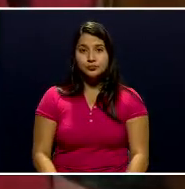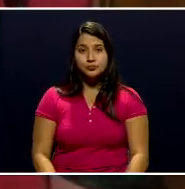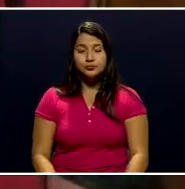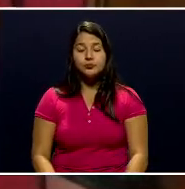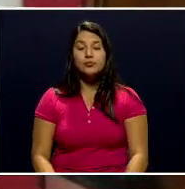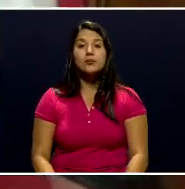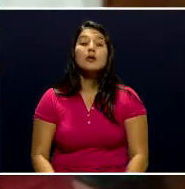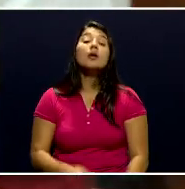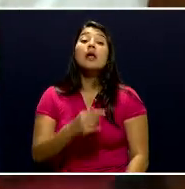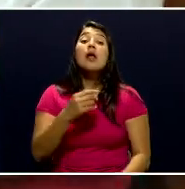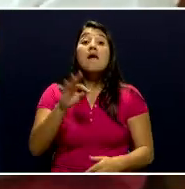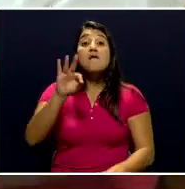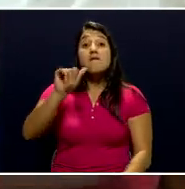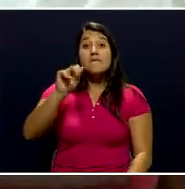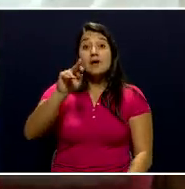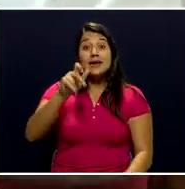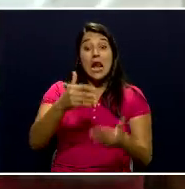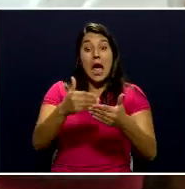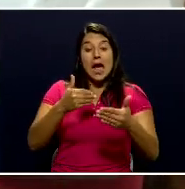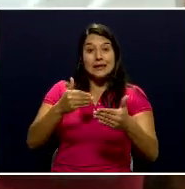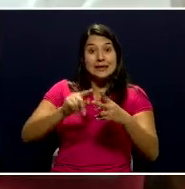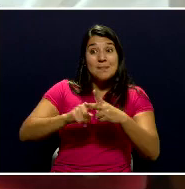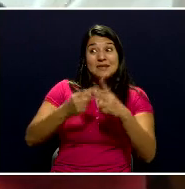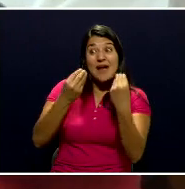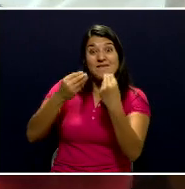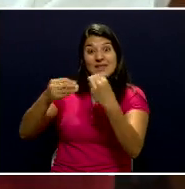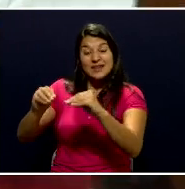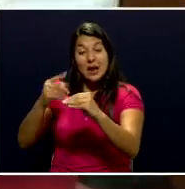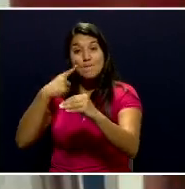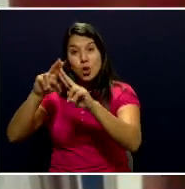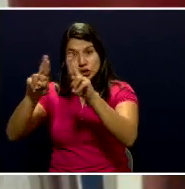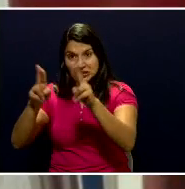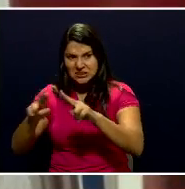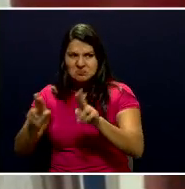la entidad, antes de que iniciara la venta en línea, Fanal en general vendió